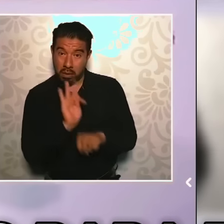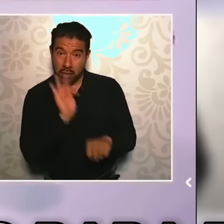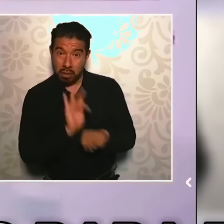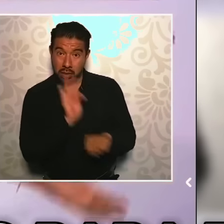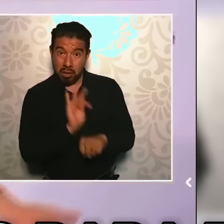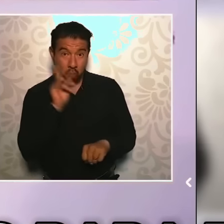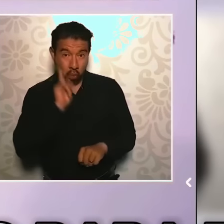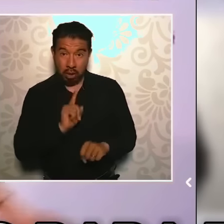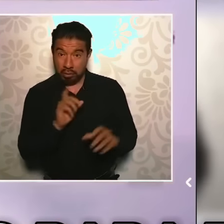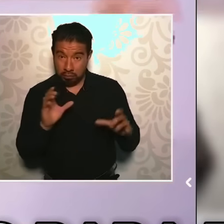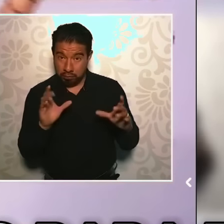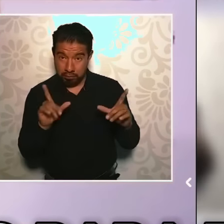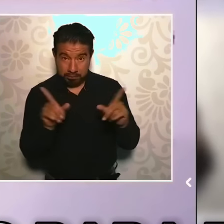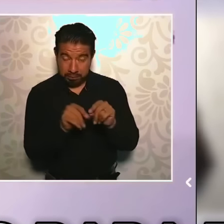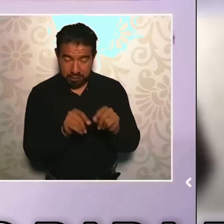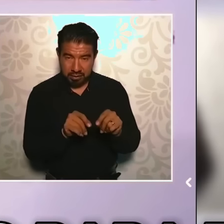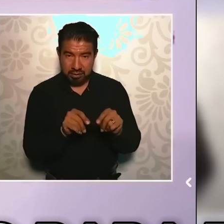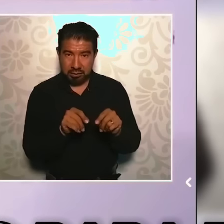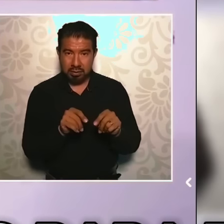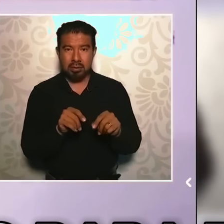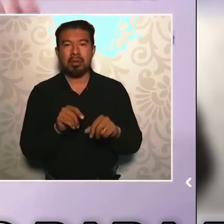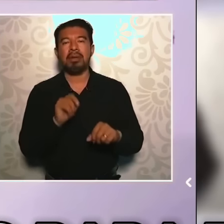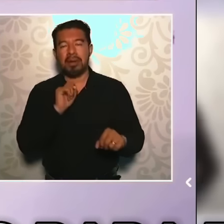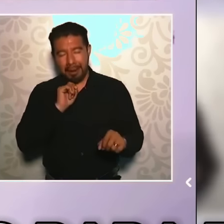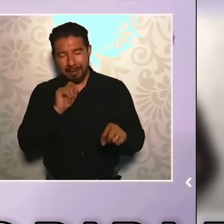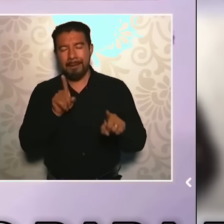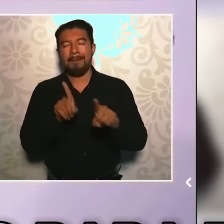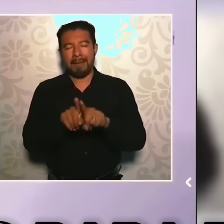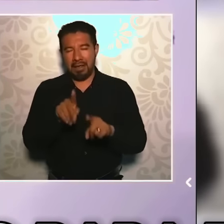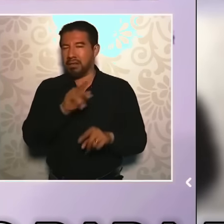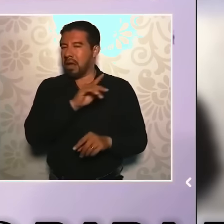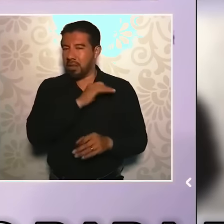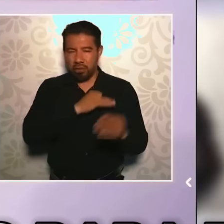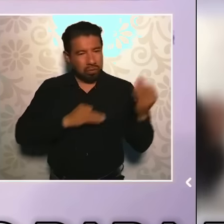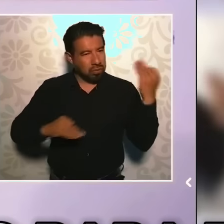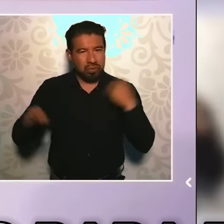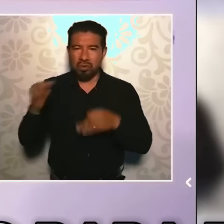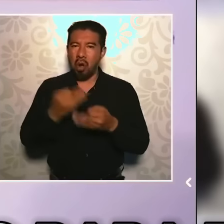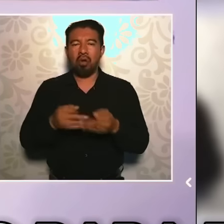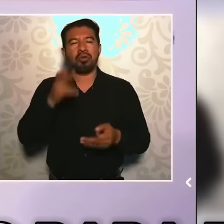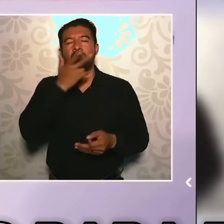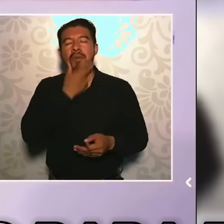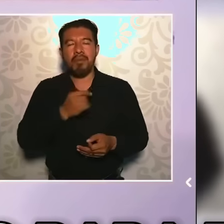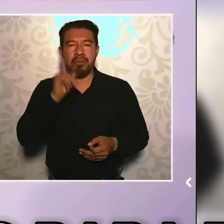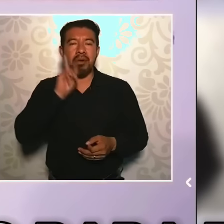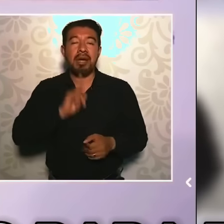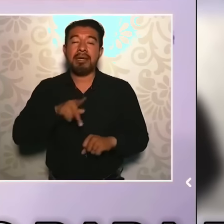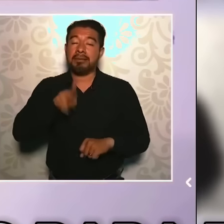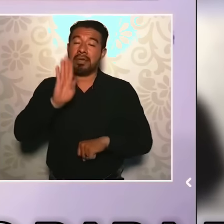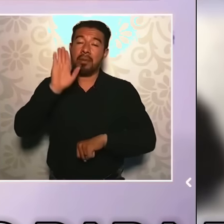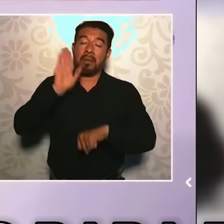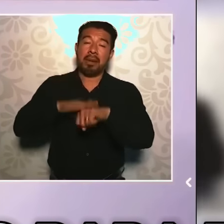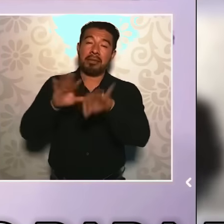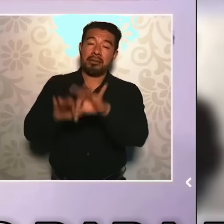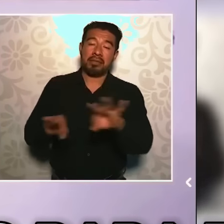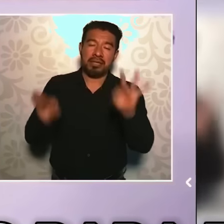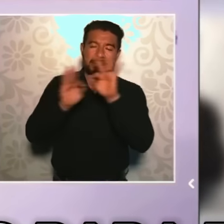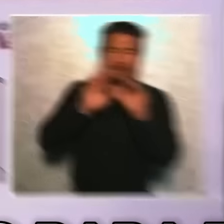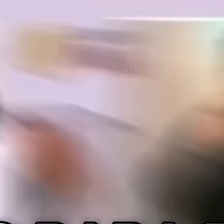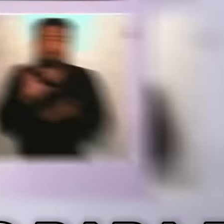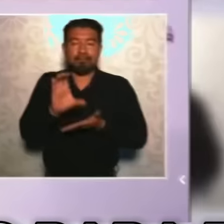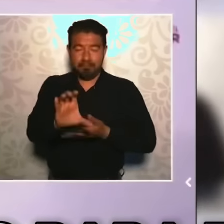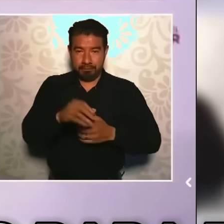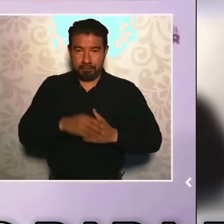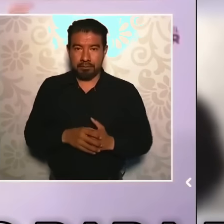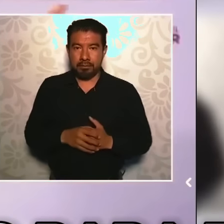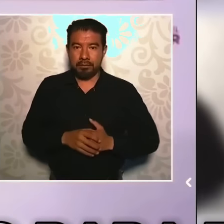todos. Pero por primera vez vamos a apoyar y reconocer ese trabajo que nunca se ha